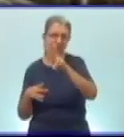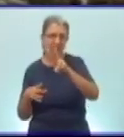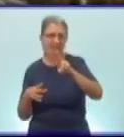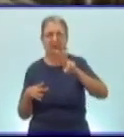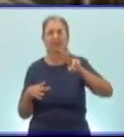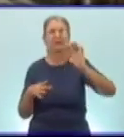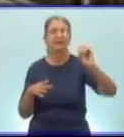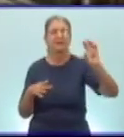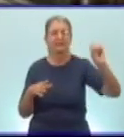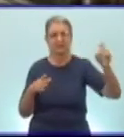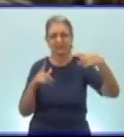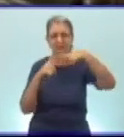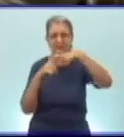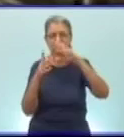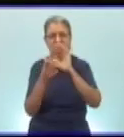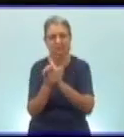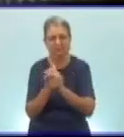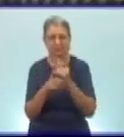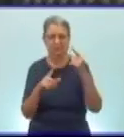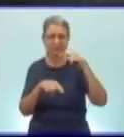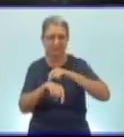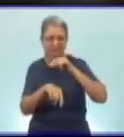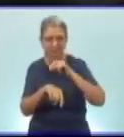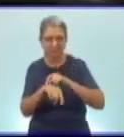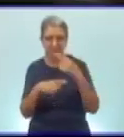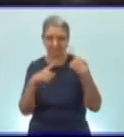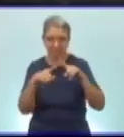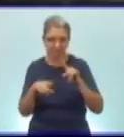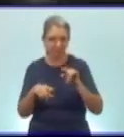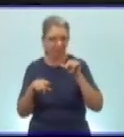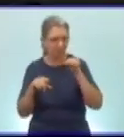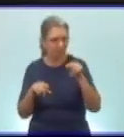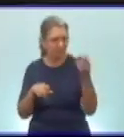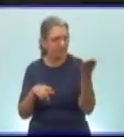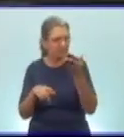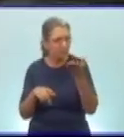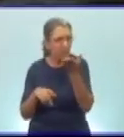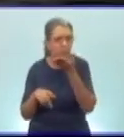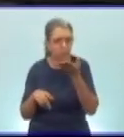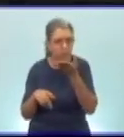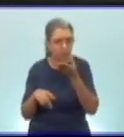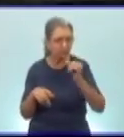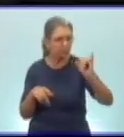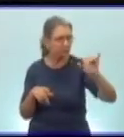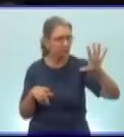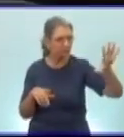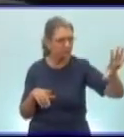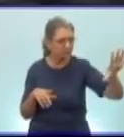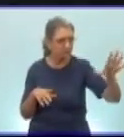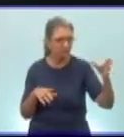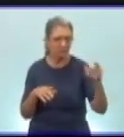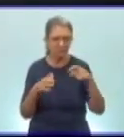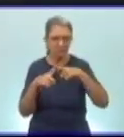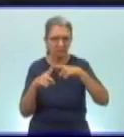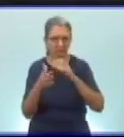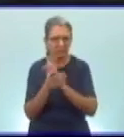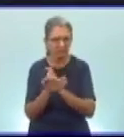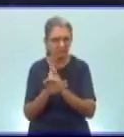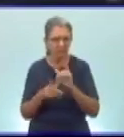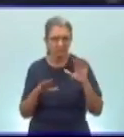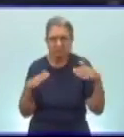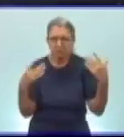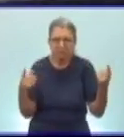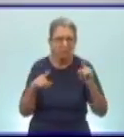hora. Sin embargo, la velocidad del viento el día 7 de noviembre de 1940 era de solo 65 km por hora. La clave